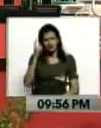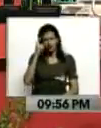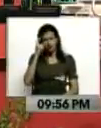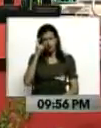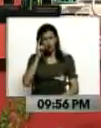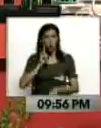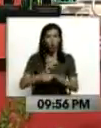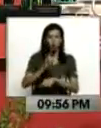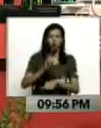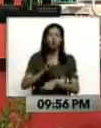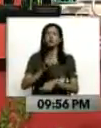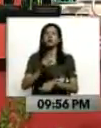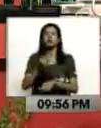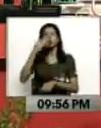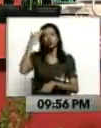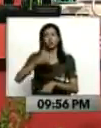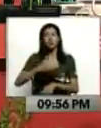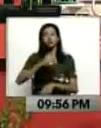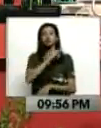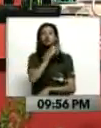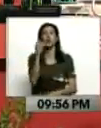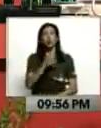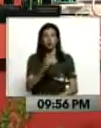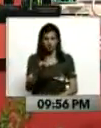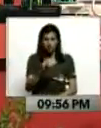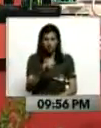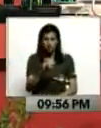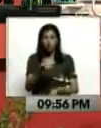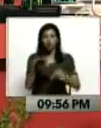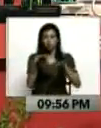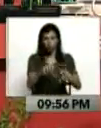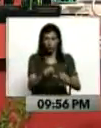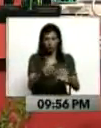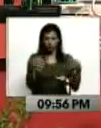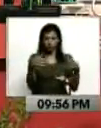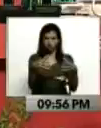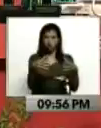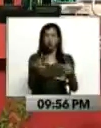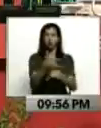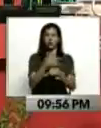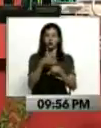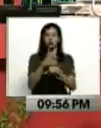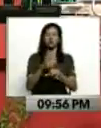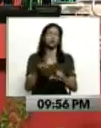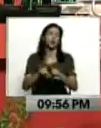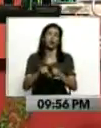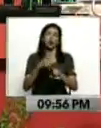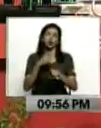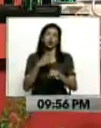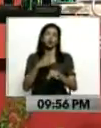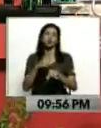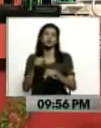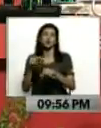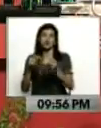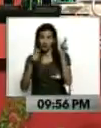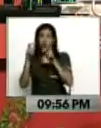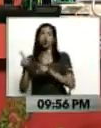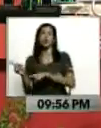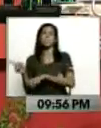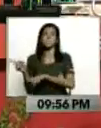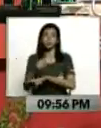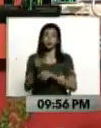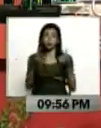fue de los soldados que fueron a gobernación de al zulia bueno y tomaron la gobernación pues ellos cumplieron como dijo el comandante